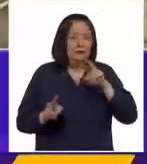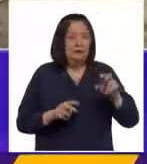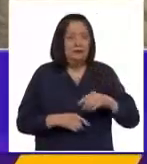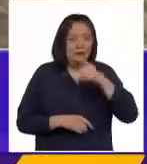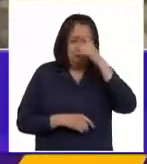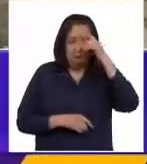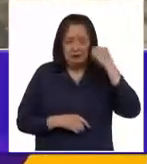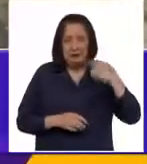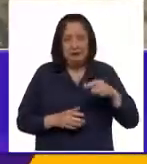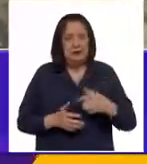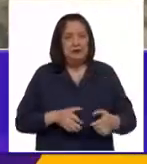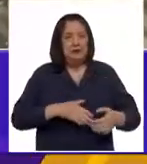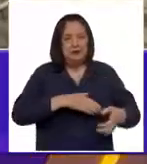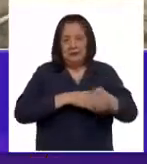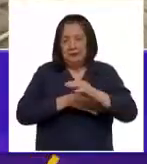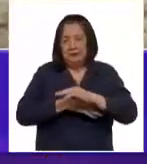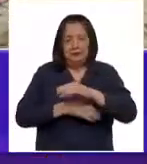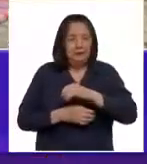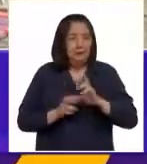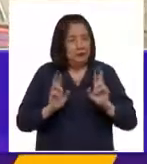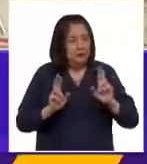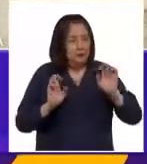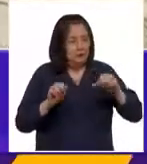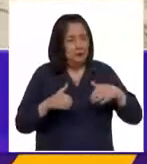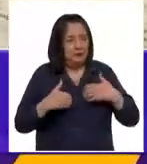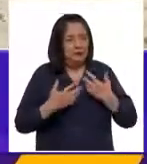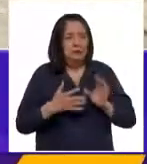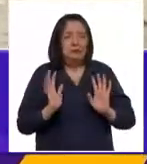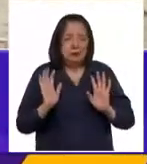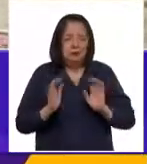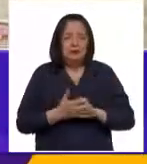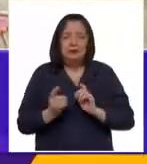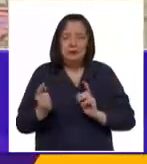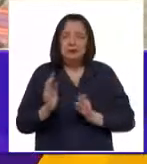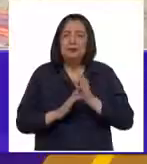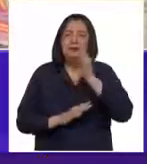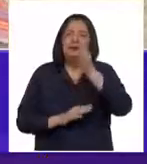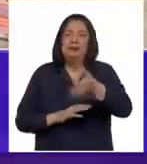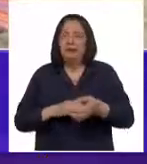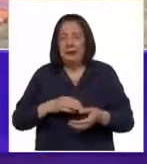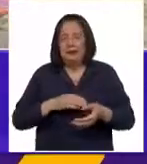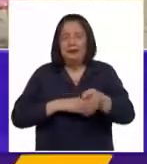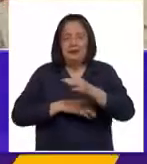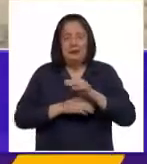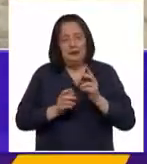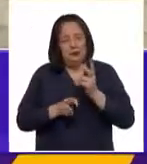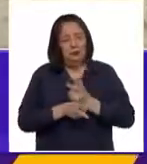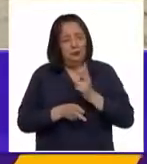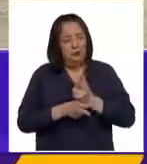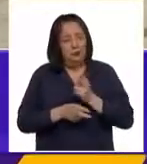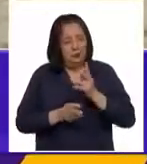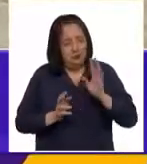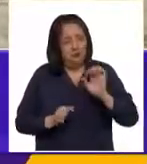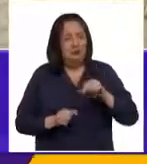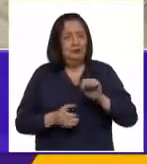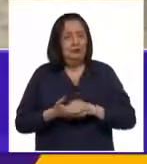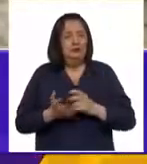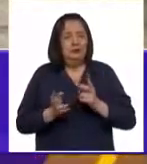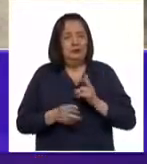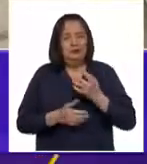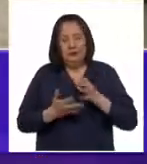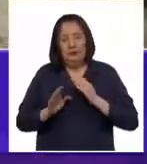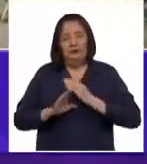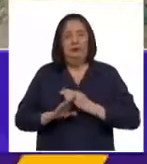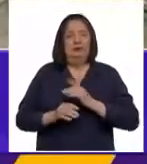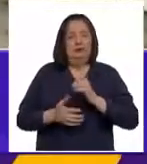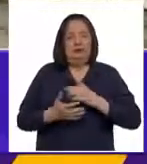la Costa Verde, Fátima, y ojalá todos nos podamos acercar a nuestras playas, siempre con cuidado, por supuesto, tomando los cuidados del caso para